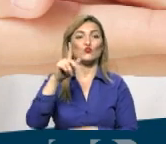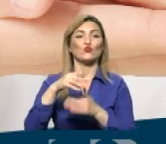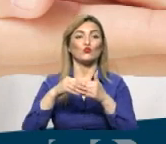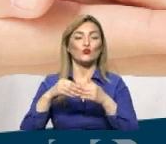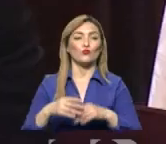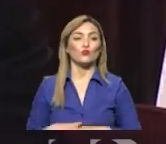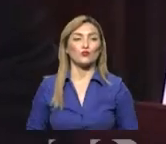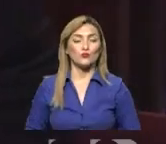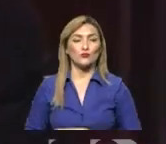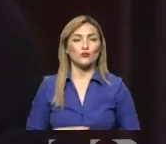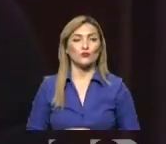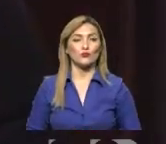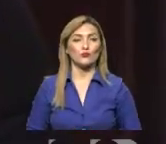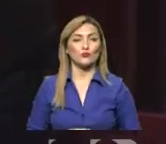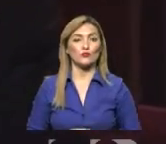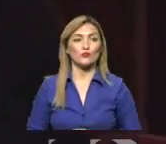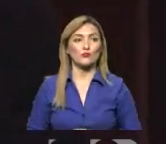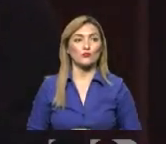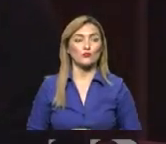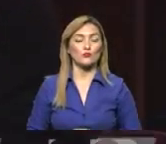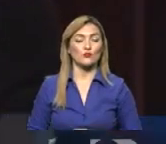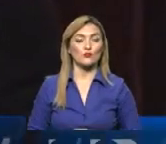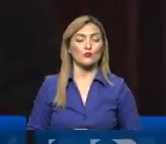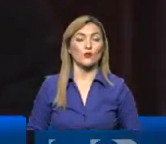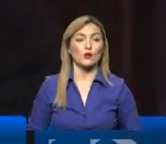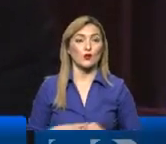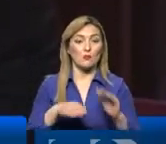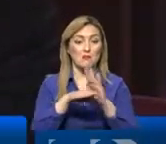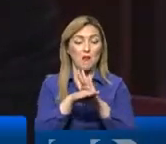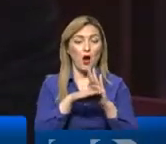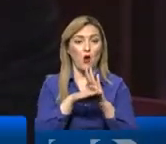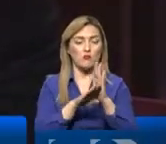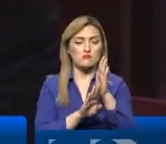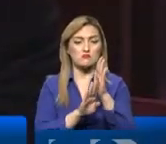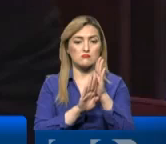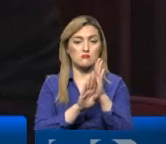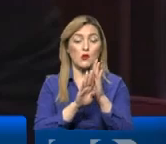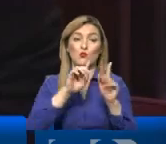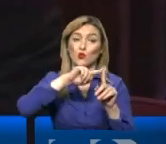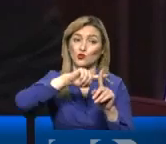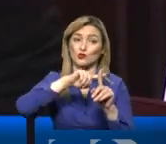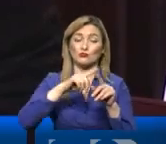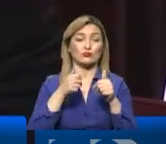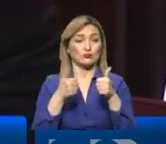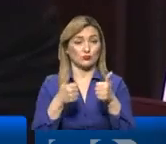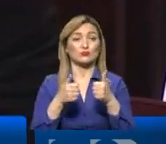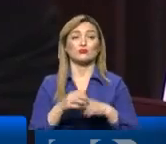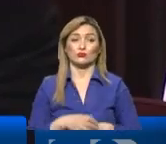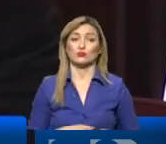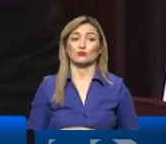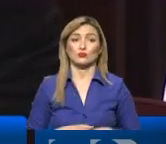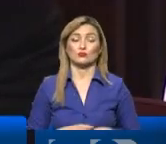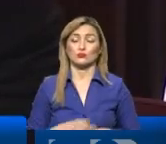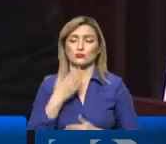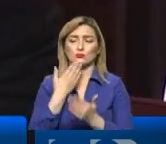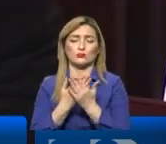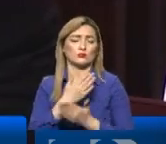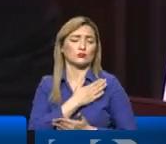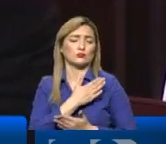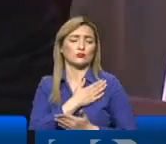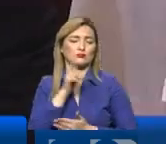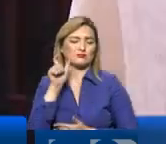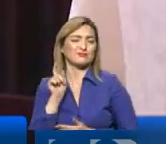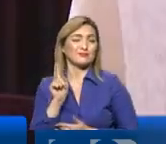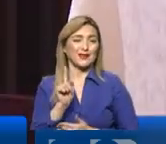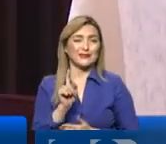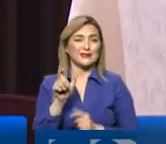de dólares. Tenemos una banca que ha evolucionado positivamente, está estable, y eso gracias a la confianza de sus